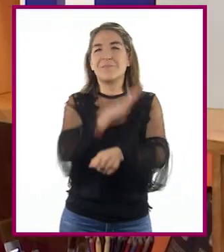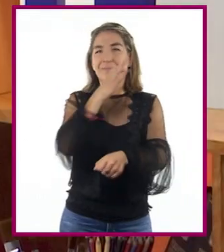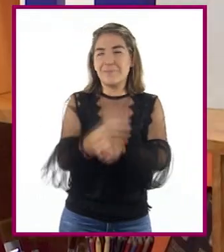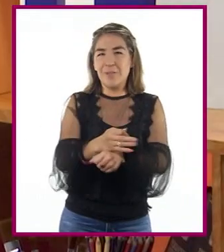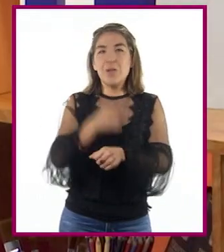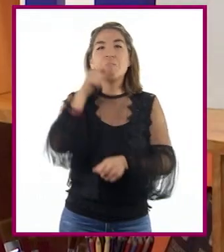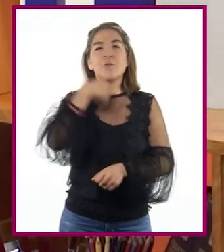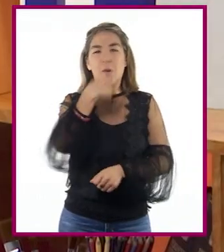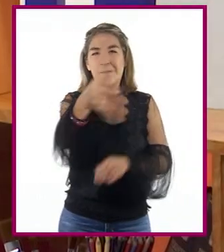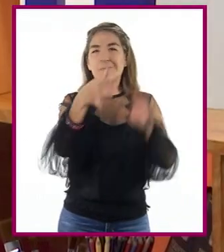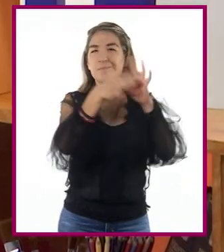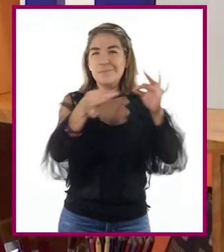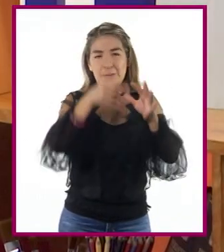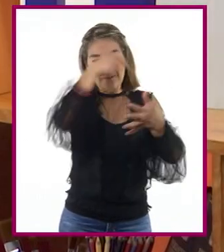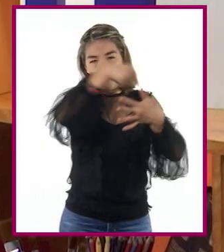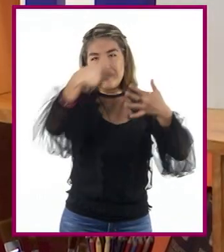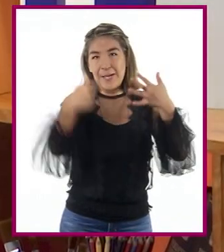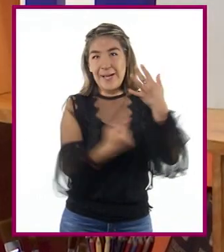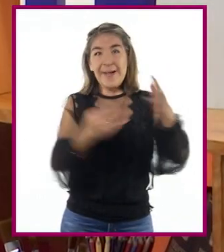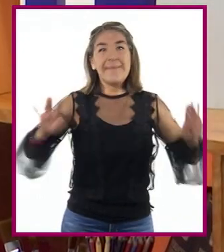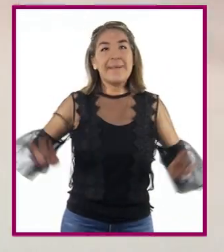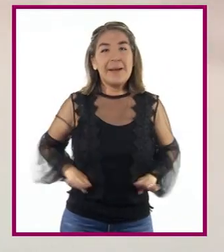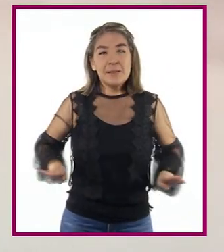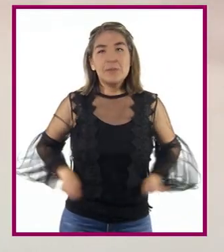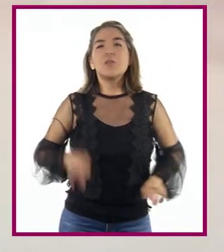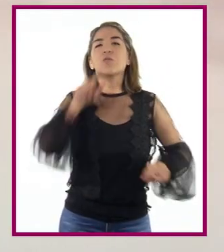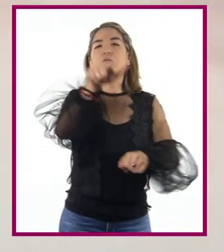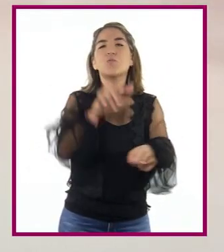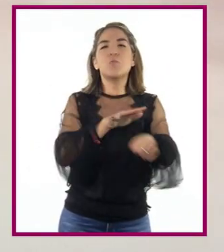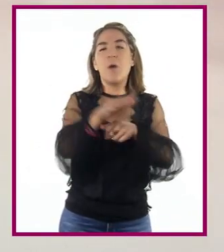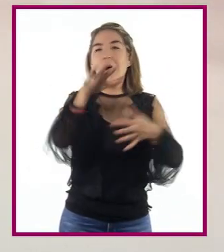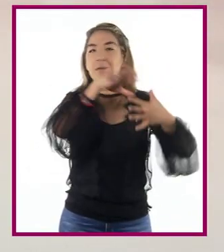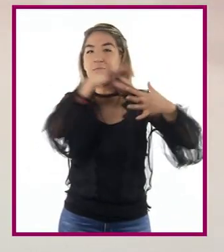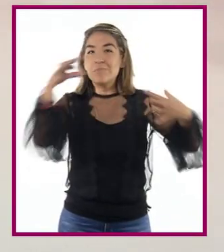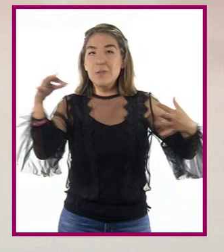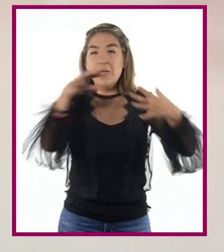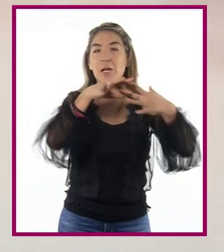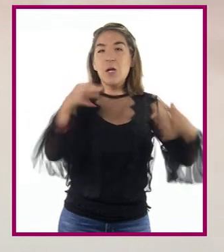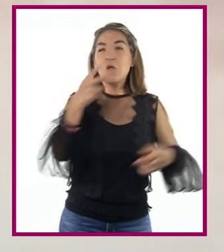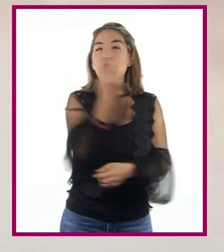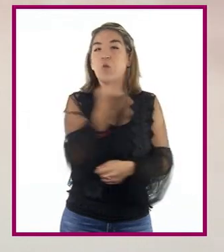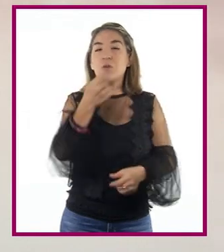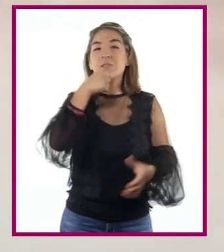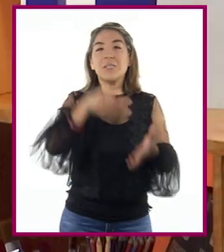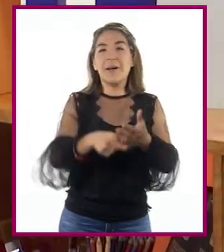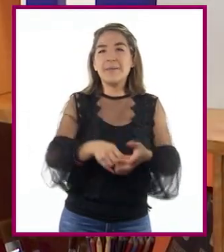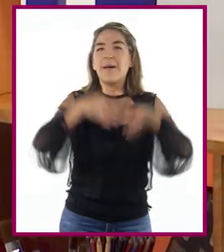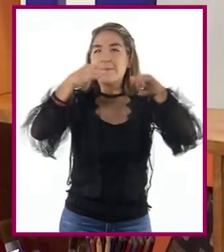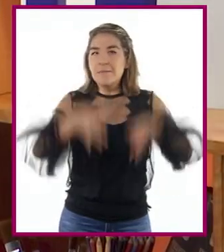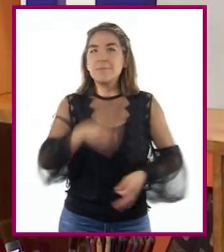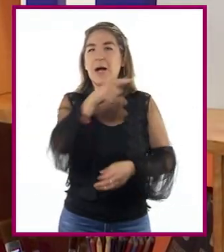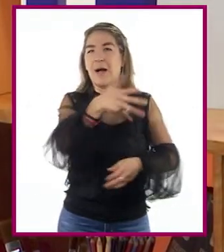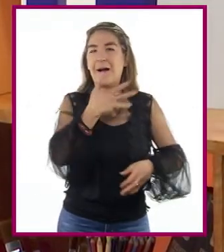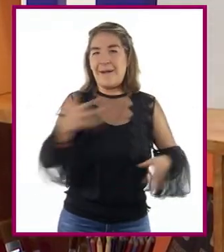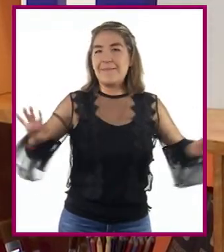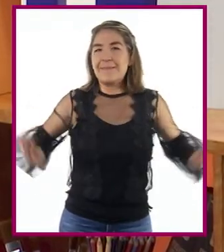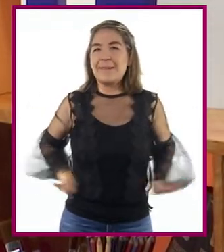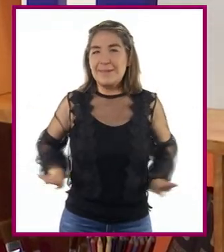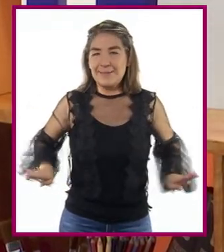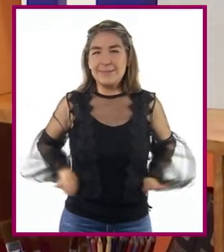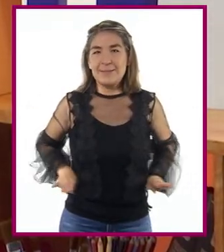una serie de características y ustedes elegirán cuál de las dos cartas poseen dichas